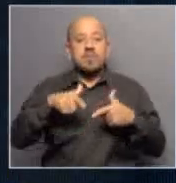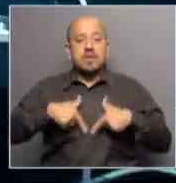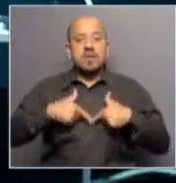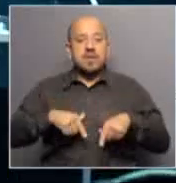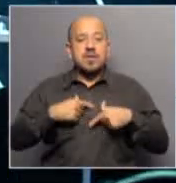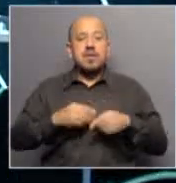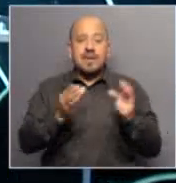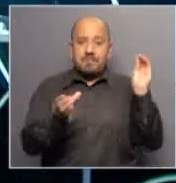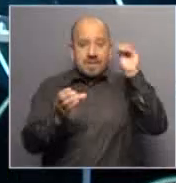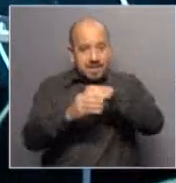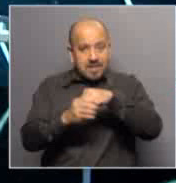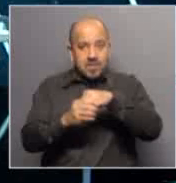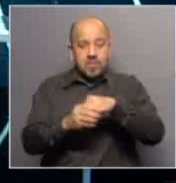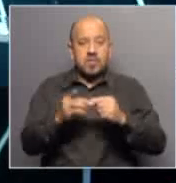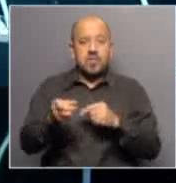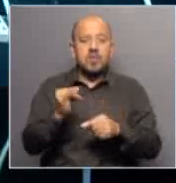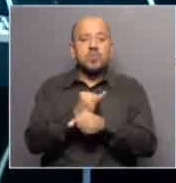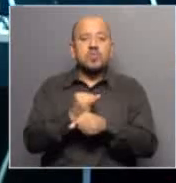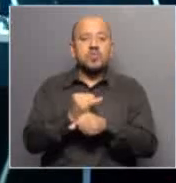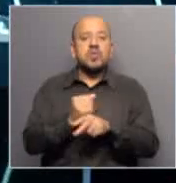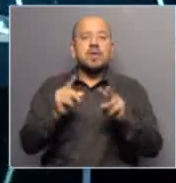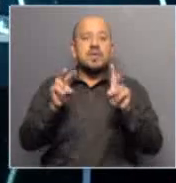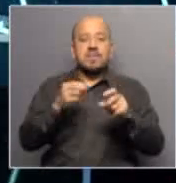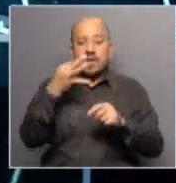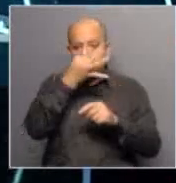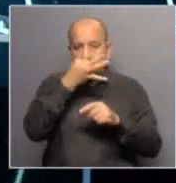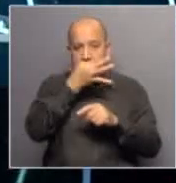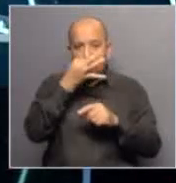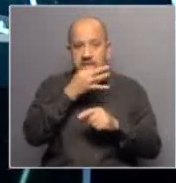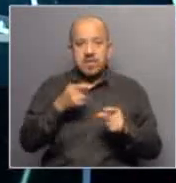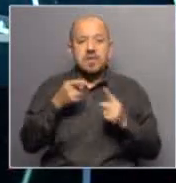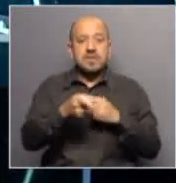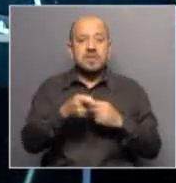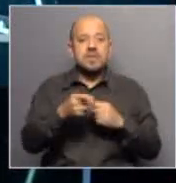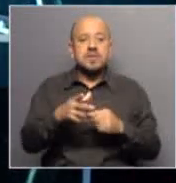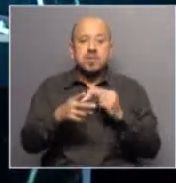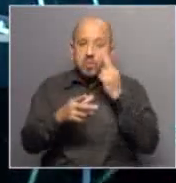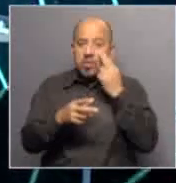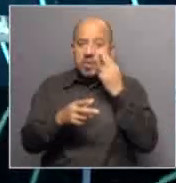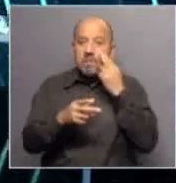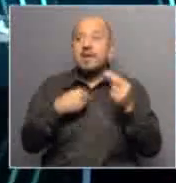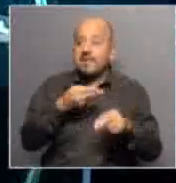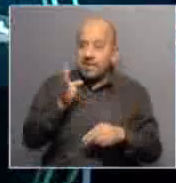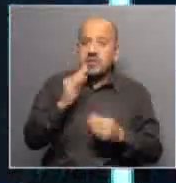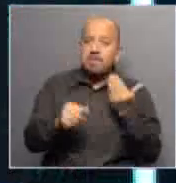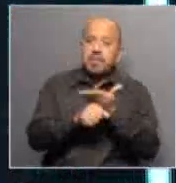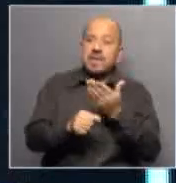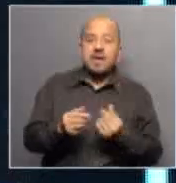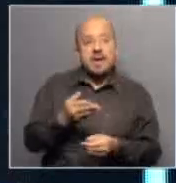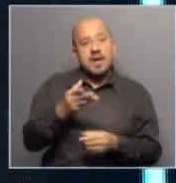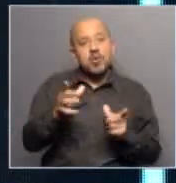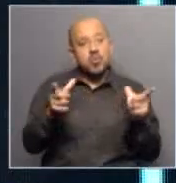propia institucionalidad que tiene el país respecto al tema de drogas. Si tiene este problema, que lo lleve a la Junta Nacional de Drogas a través